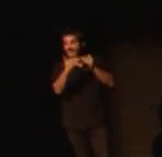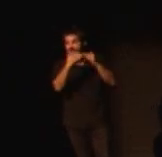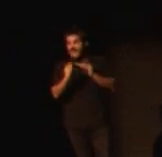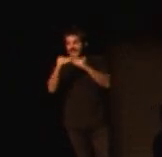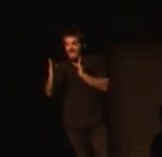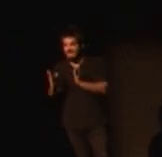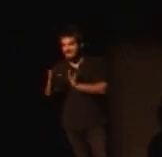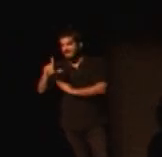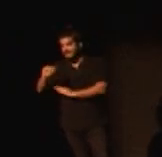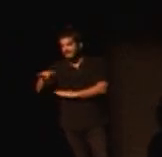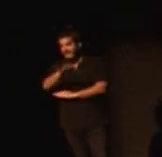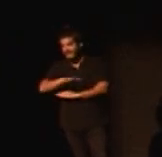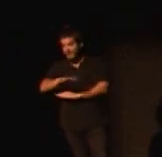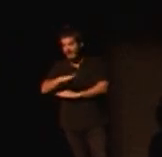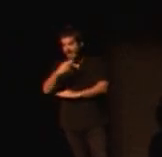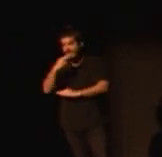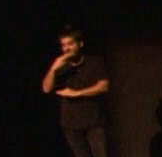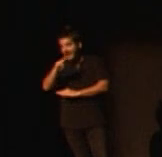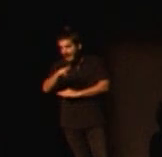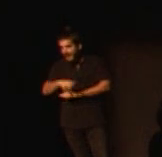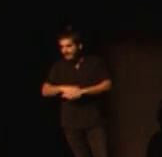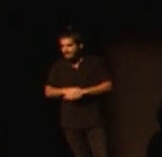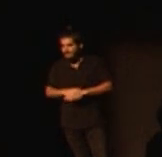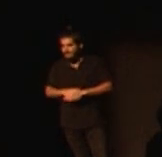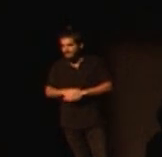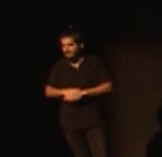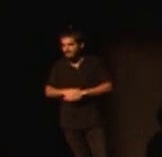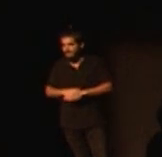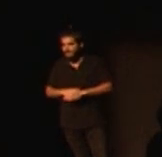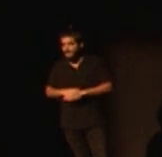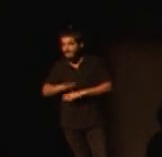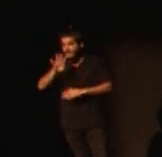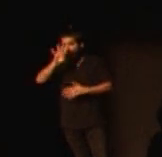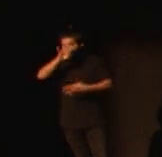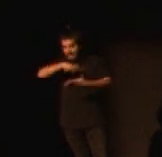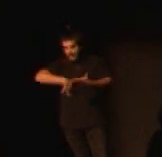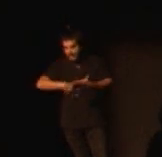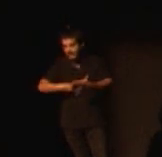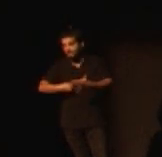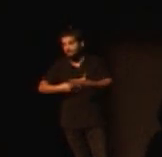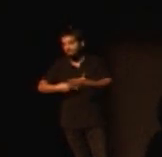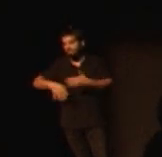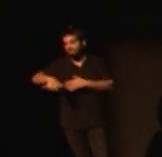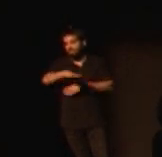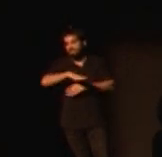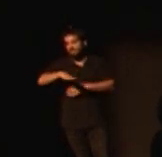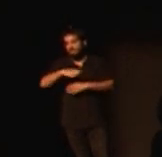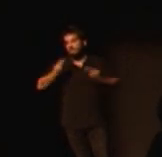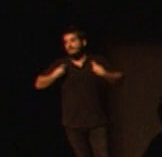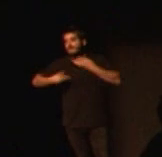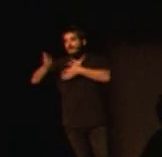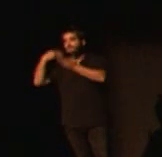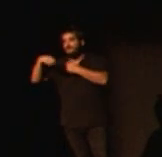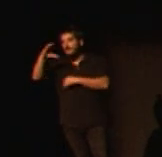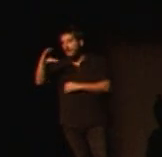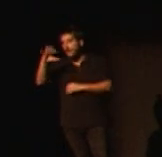Zona Franca de Barcelona, me crié en un suburbio, en un barrio obrero en Cornellá, ahora, ¿verdad?, muy